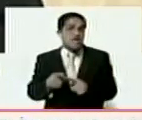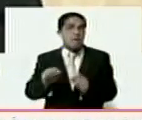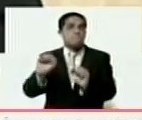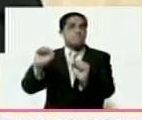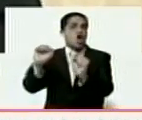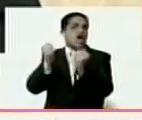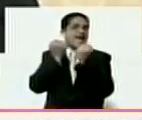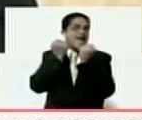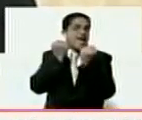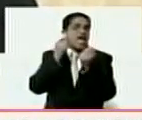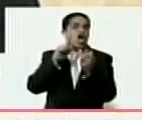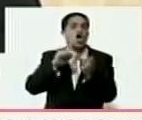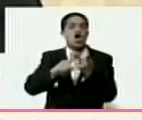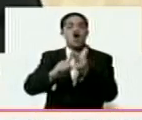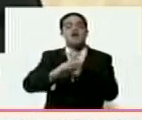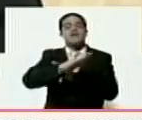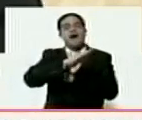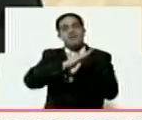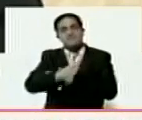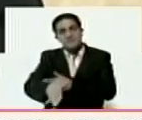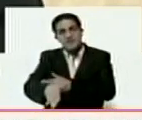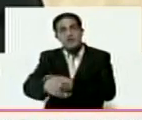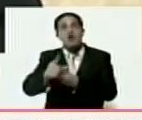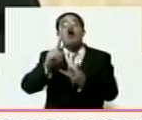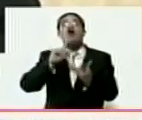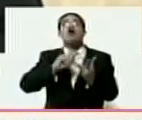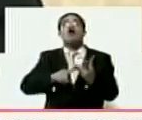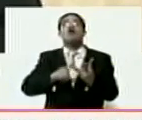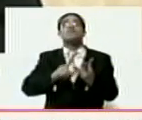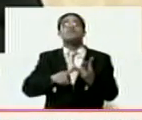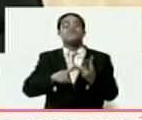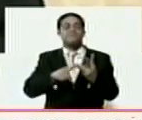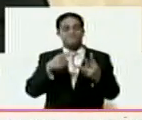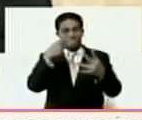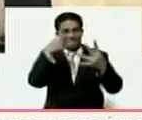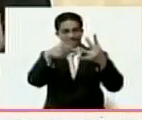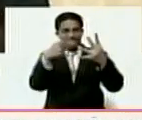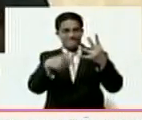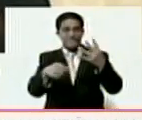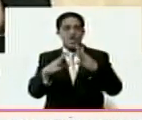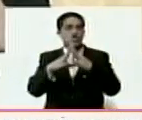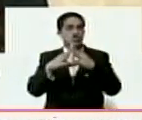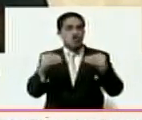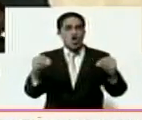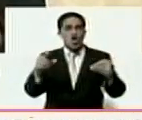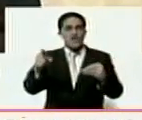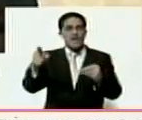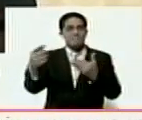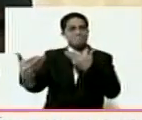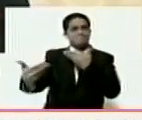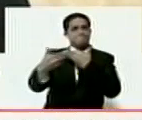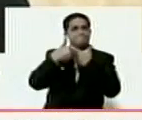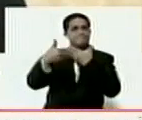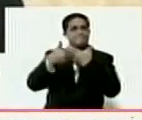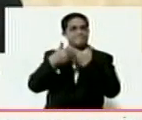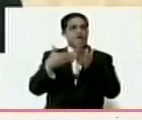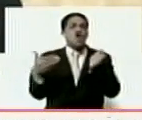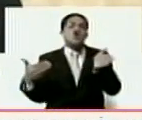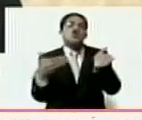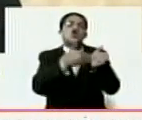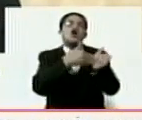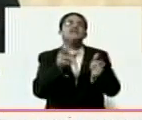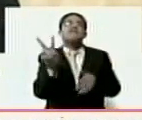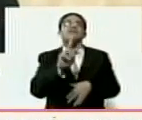bloqueos, medidas coercitivas, todo este ataque coordinado contra Venezuela debe